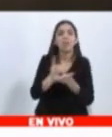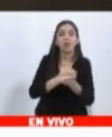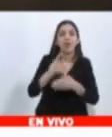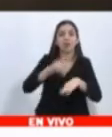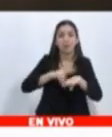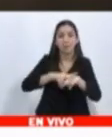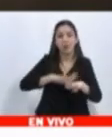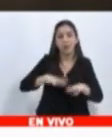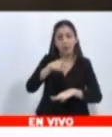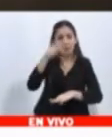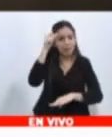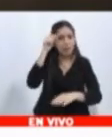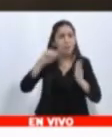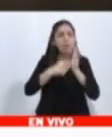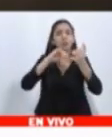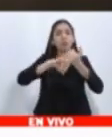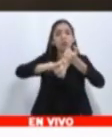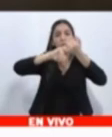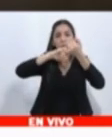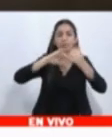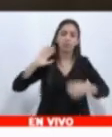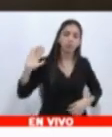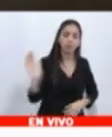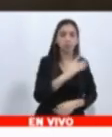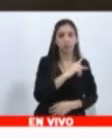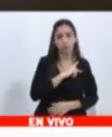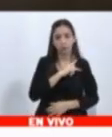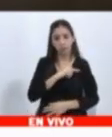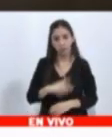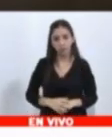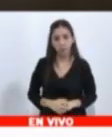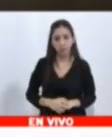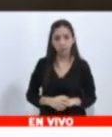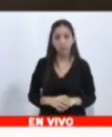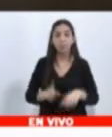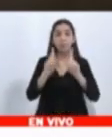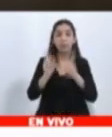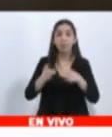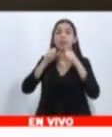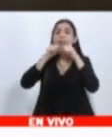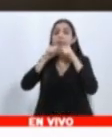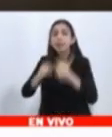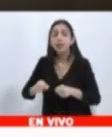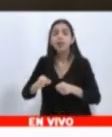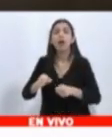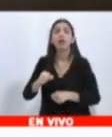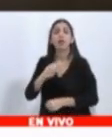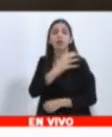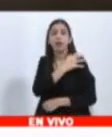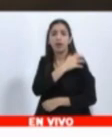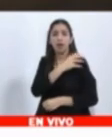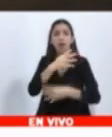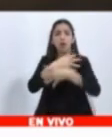momentos que nos han